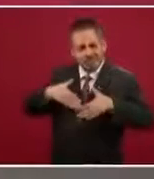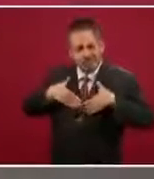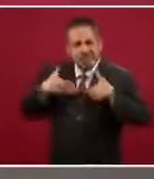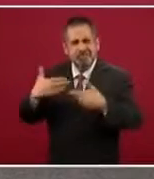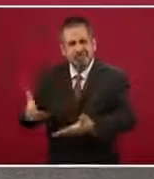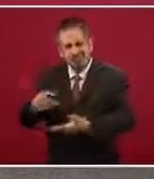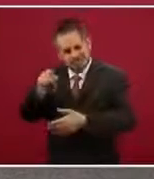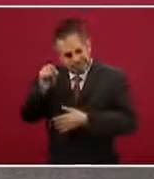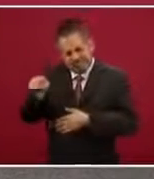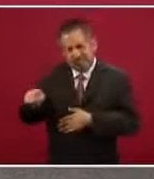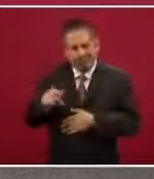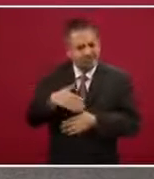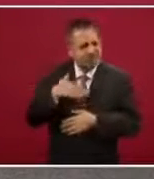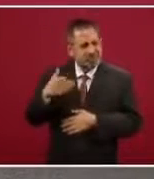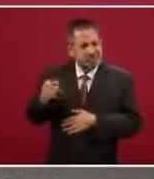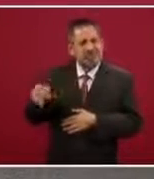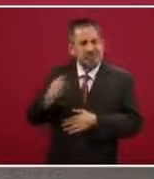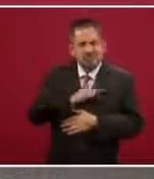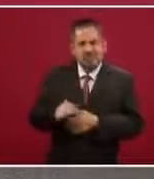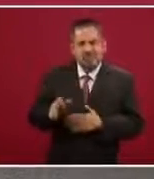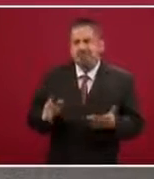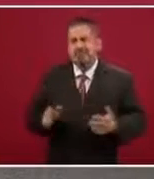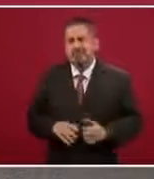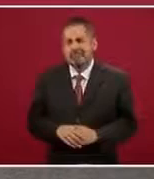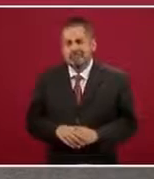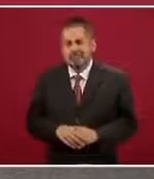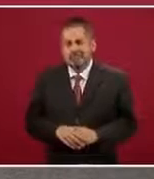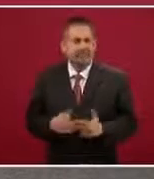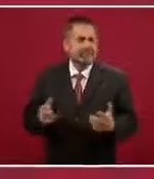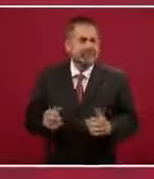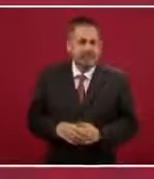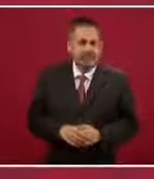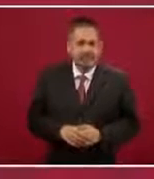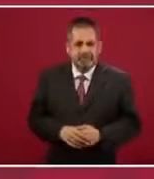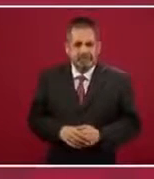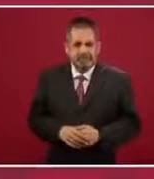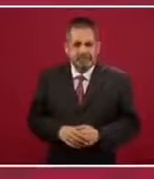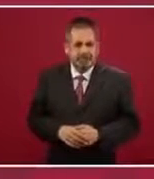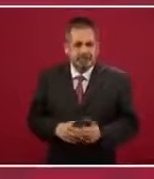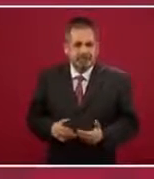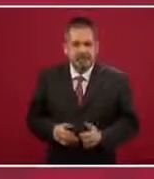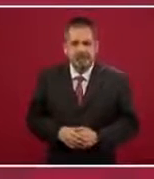al pueblo de México. Bueno, imagínense la hazaña